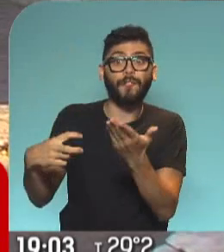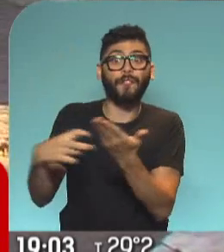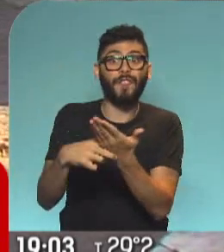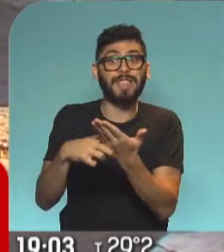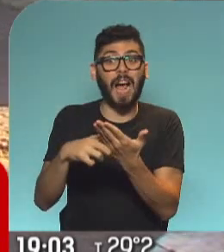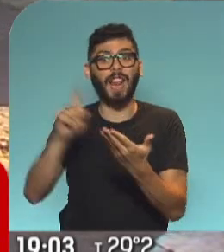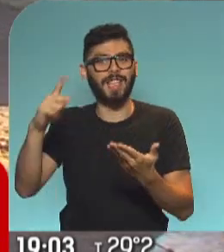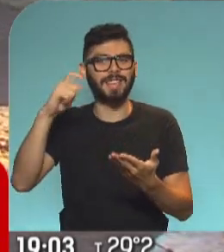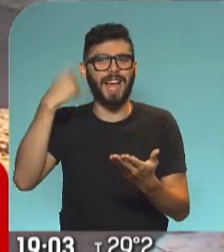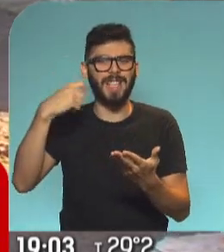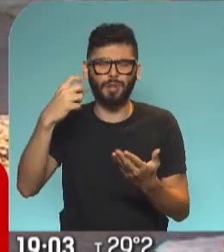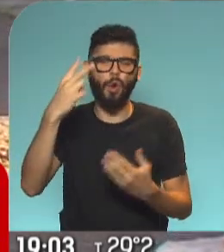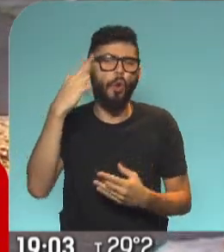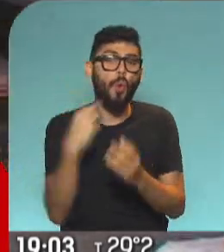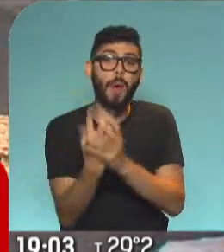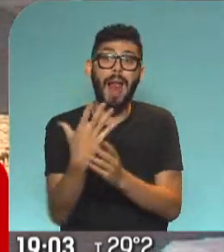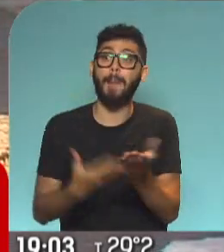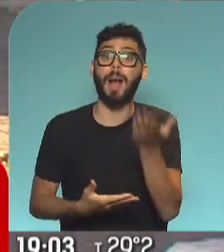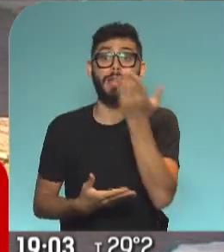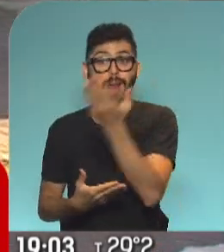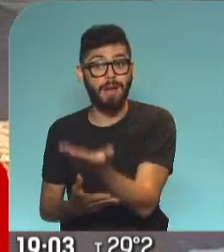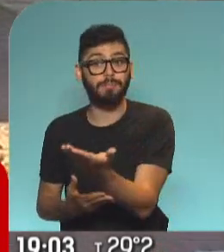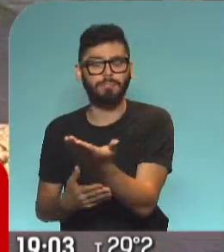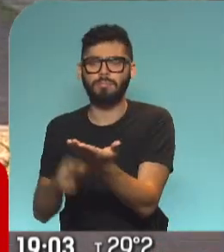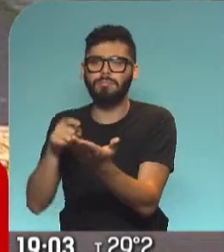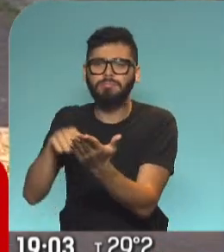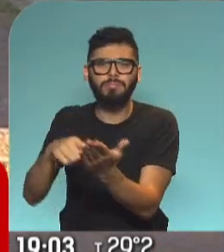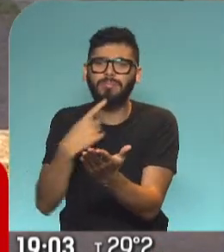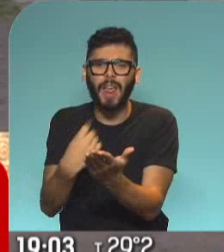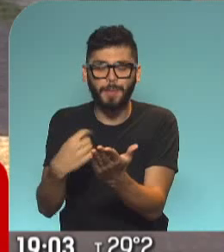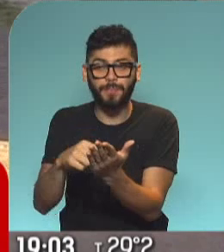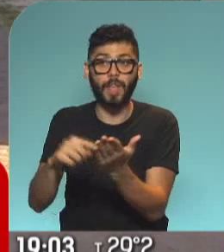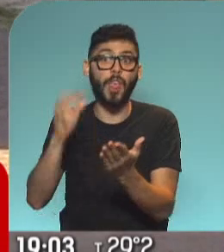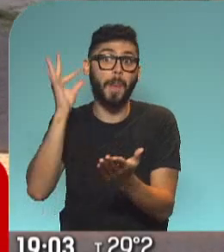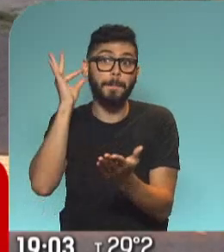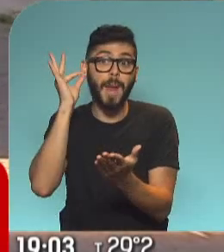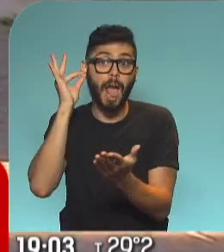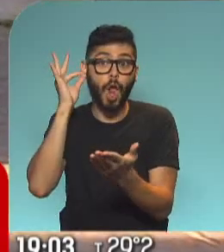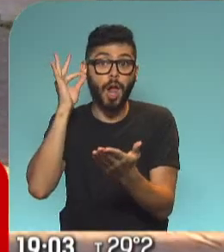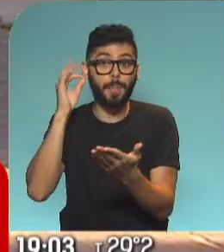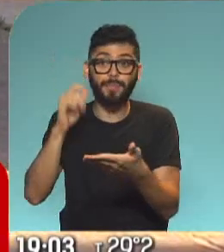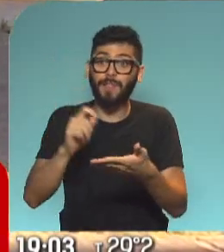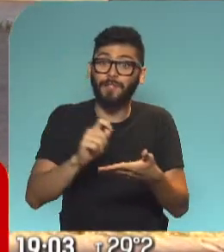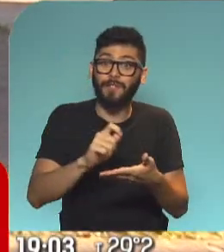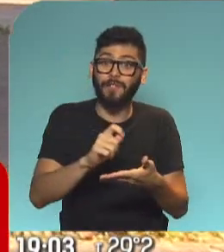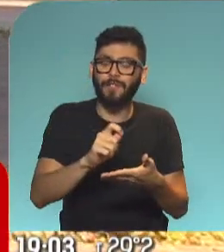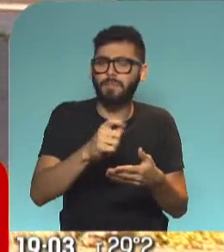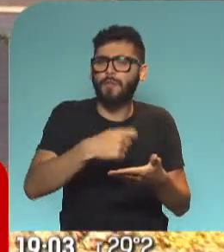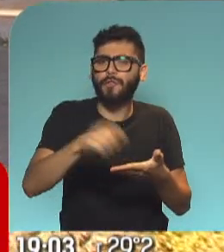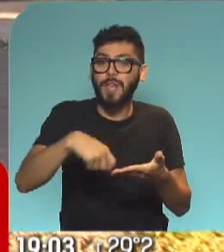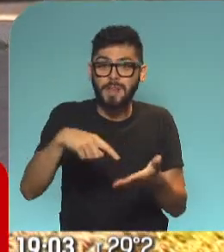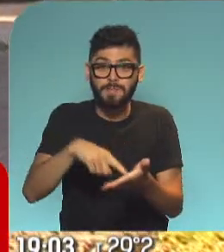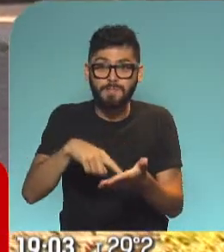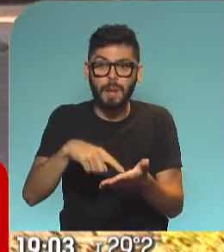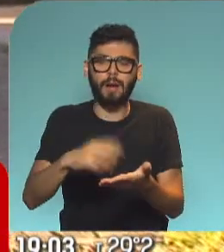llegó a las nueve de la mañana donde mencionaba que la firma de diego armando maradona solicitando que se